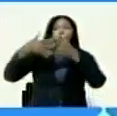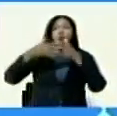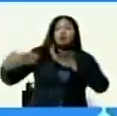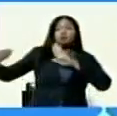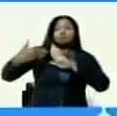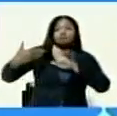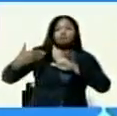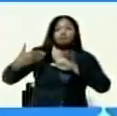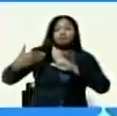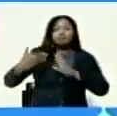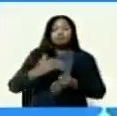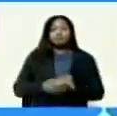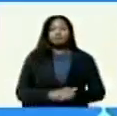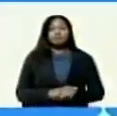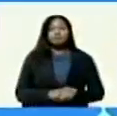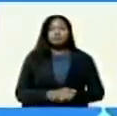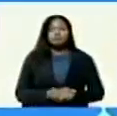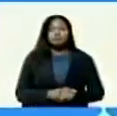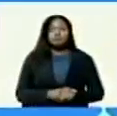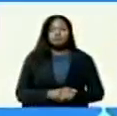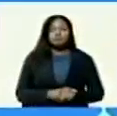de Norteamérica.